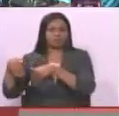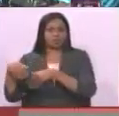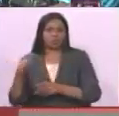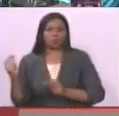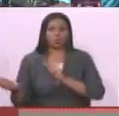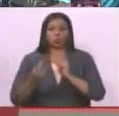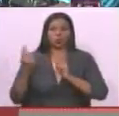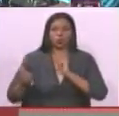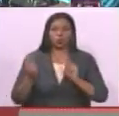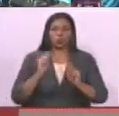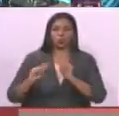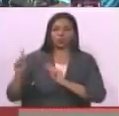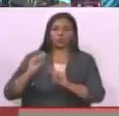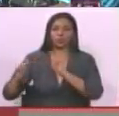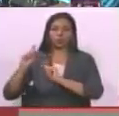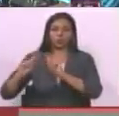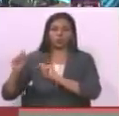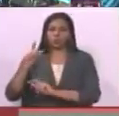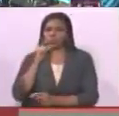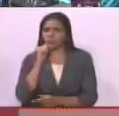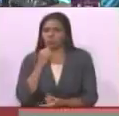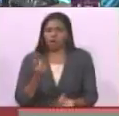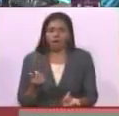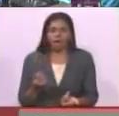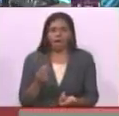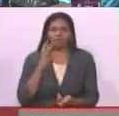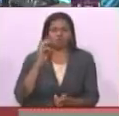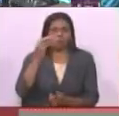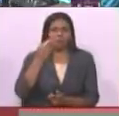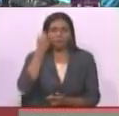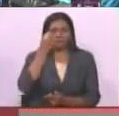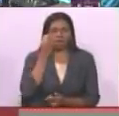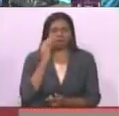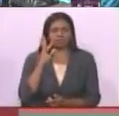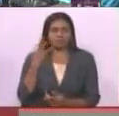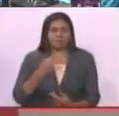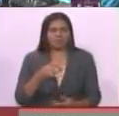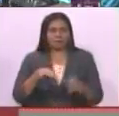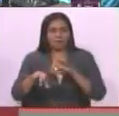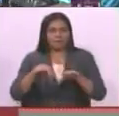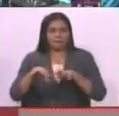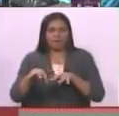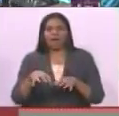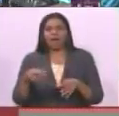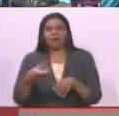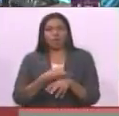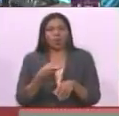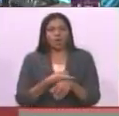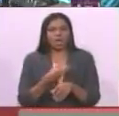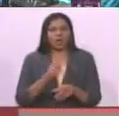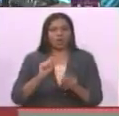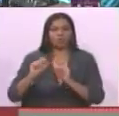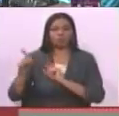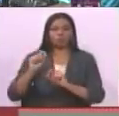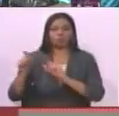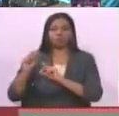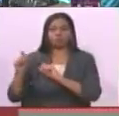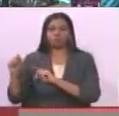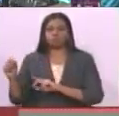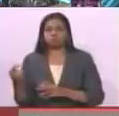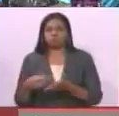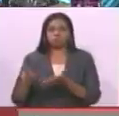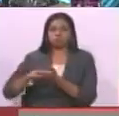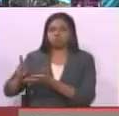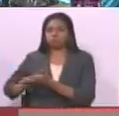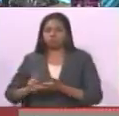retuitean. Ah, bueno, si tú crees, si usted cree, señor Pompeo, que un gobierno se tumba tuiteando y retuiteando,